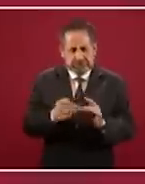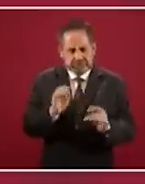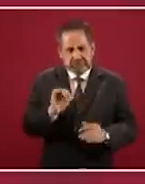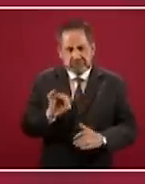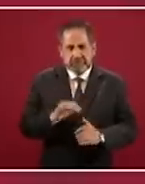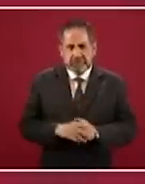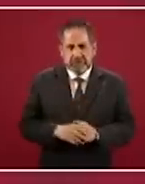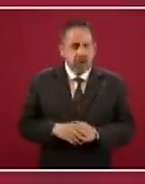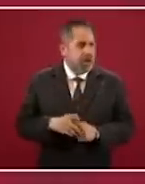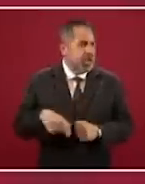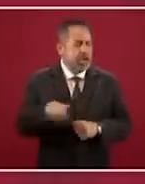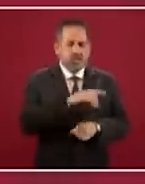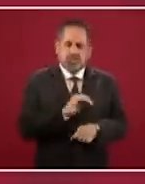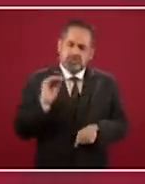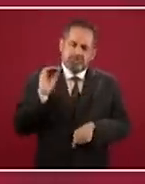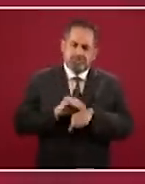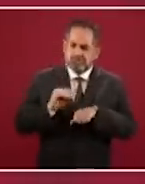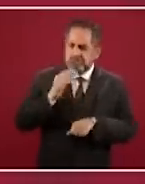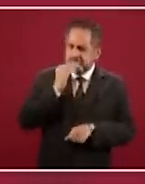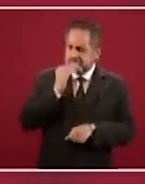que se portaron muy bien,